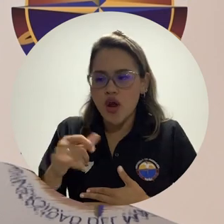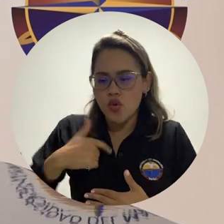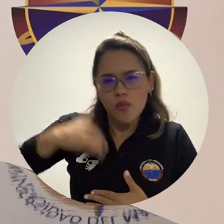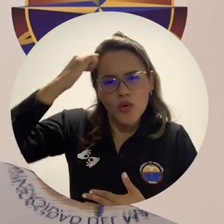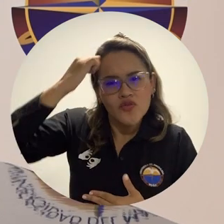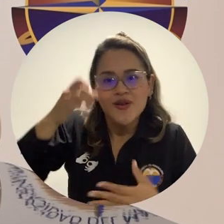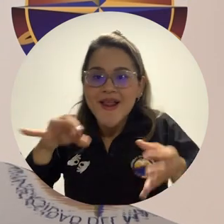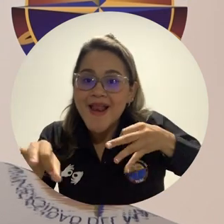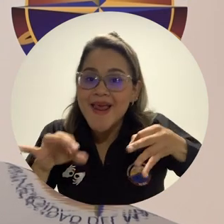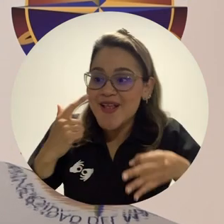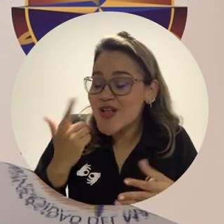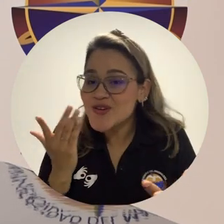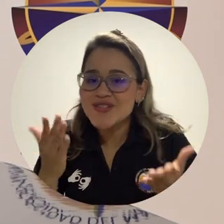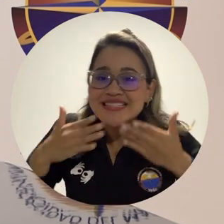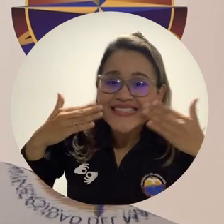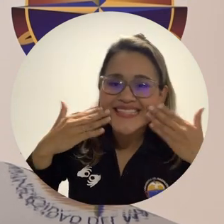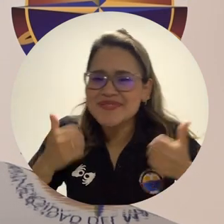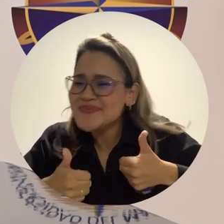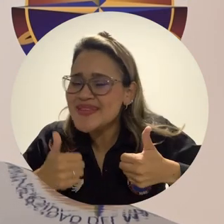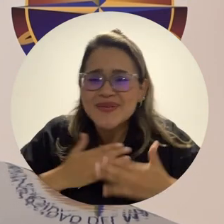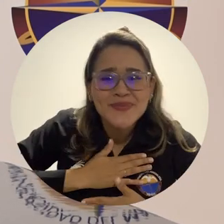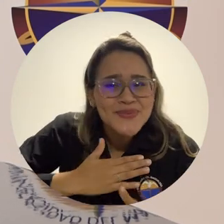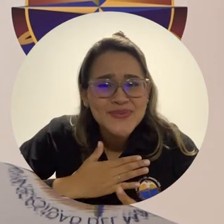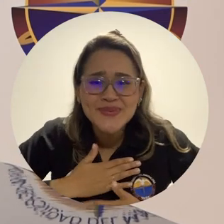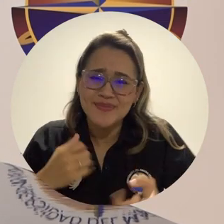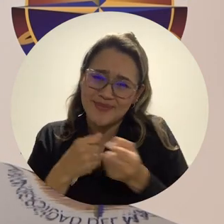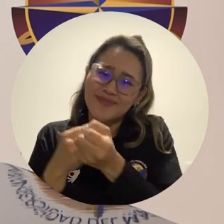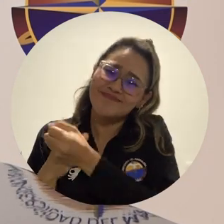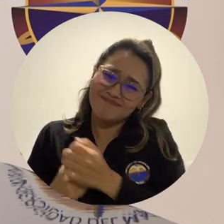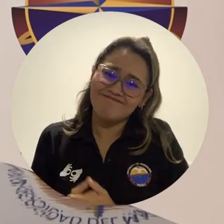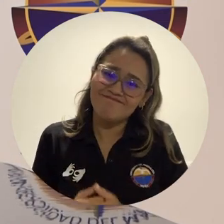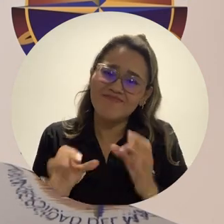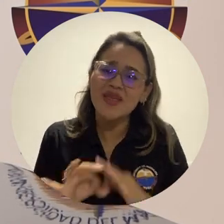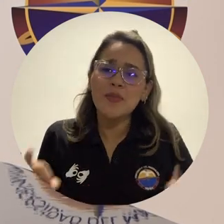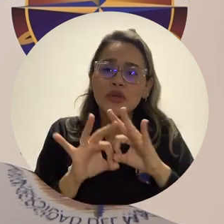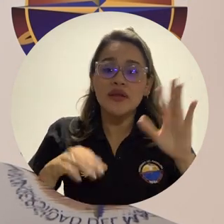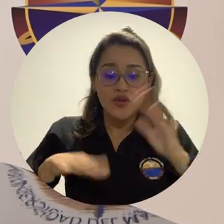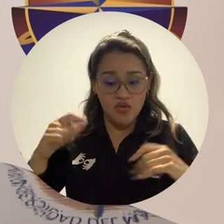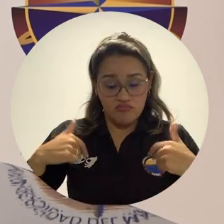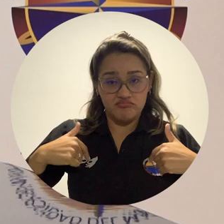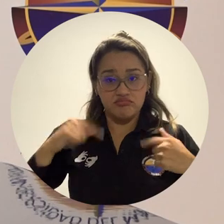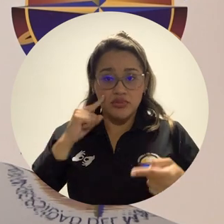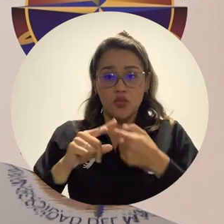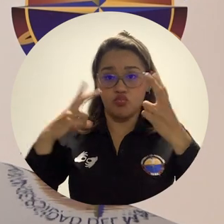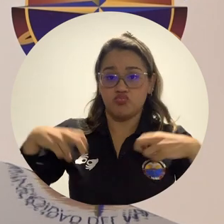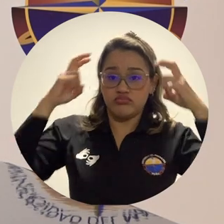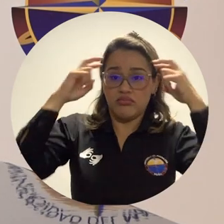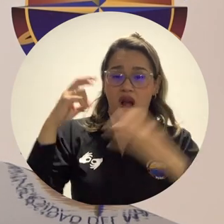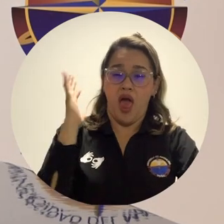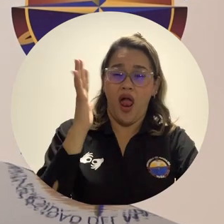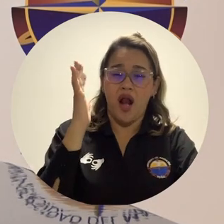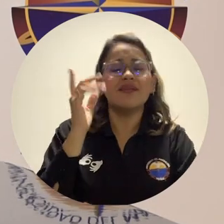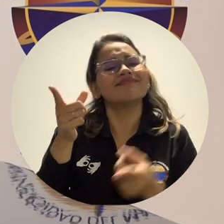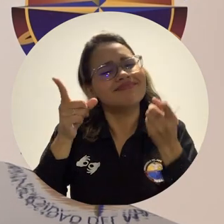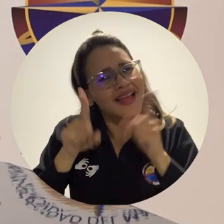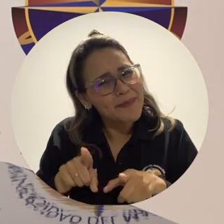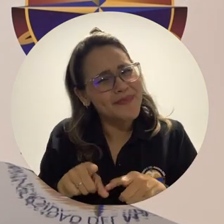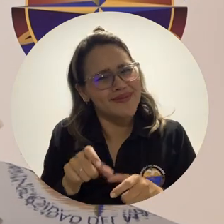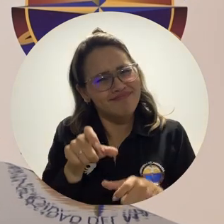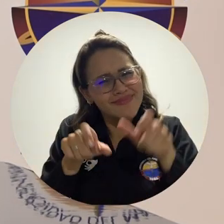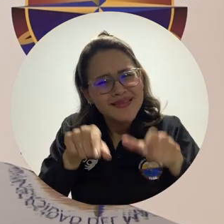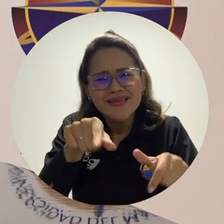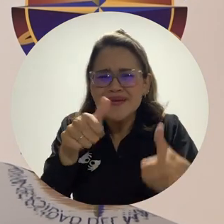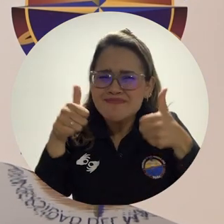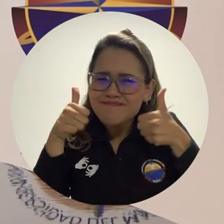jóvenes, tratarlos mejor, tratarlos y cuidarlos como si fuesen nuestros hijos. Entender que nuestra labor no está solamente en impartir